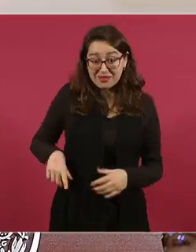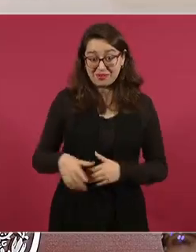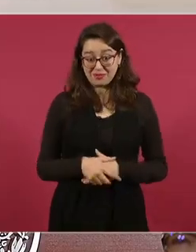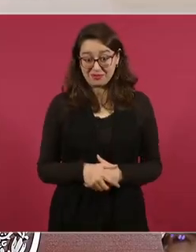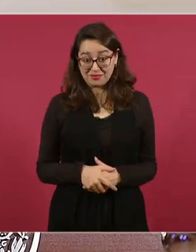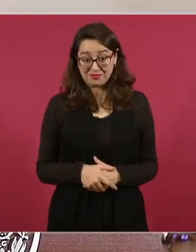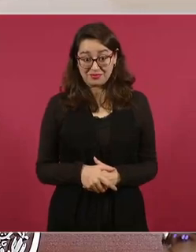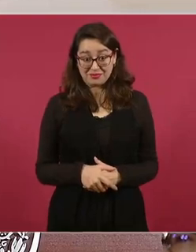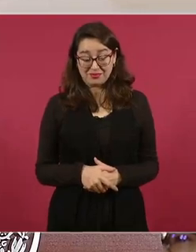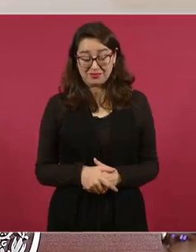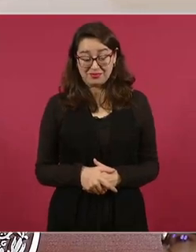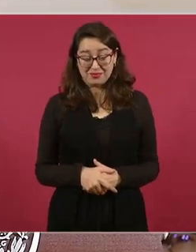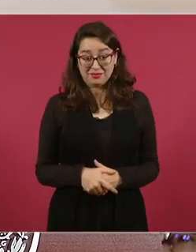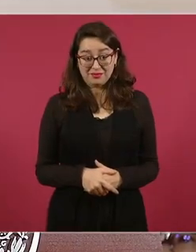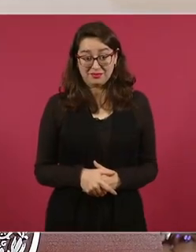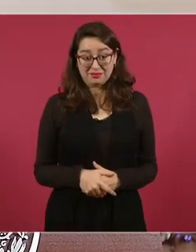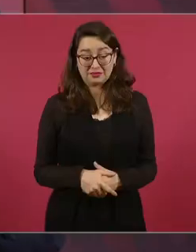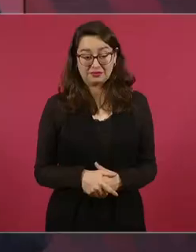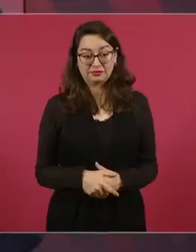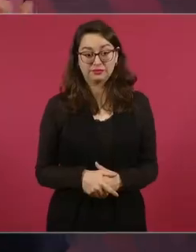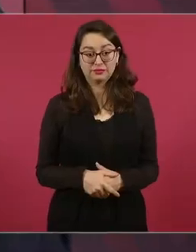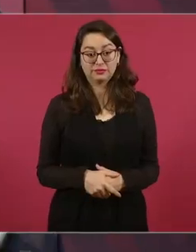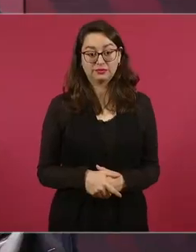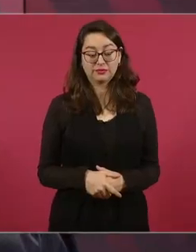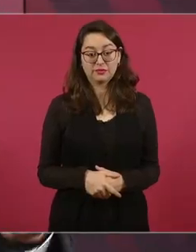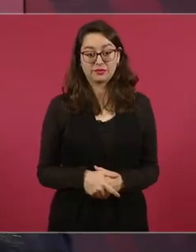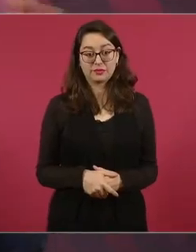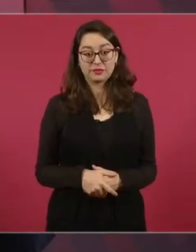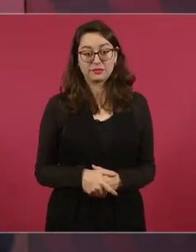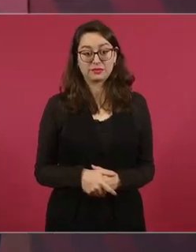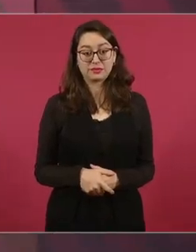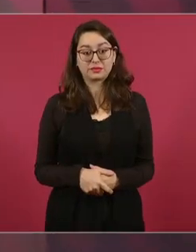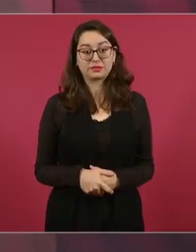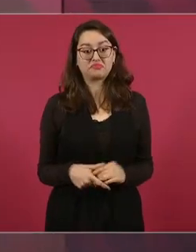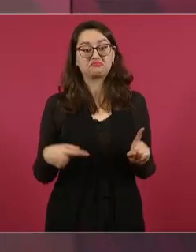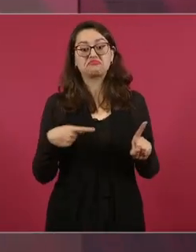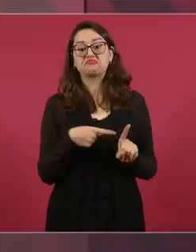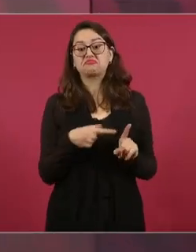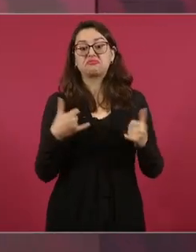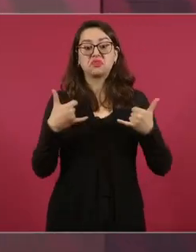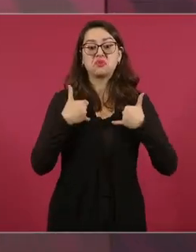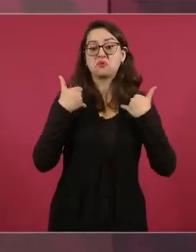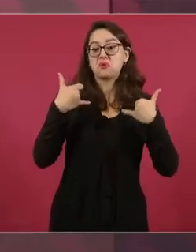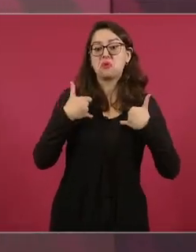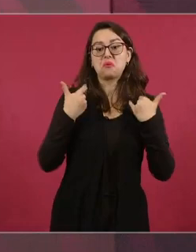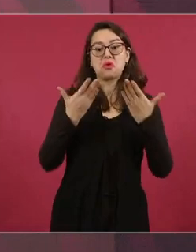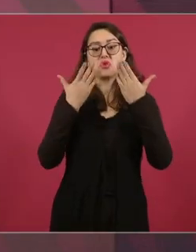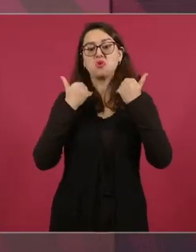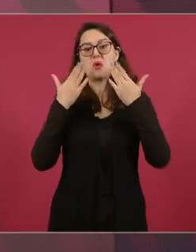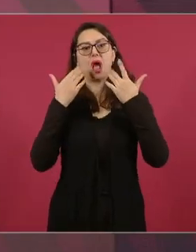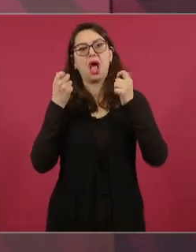Nada joven, sin ideales, sin principios,